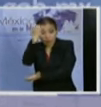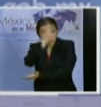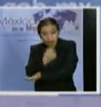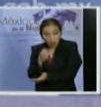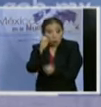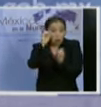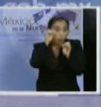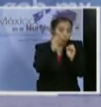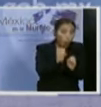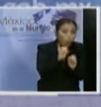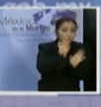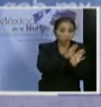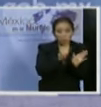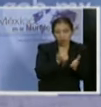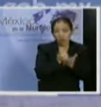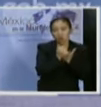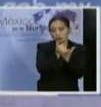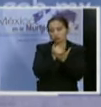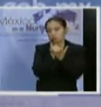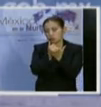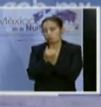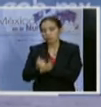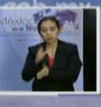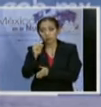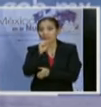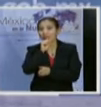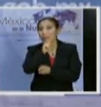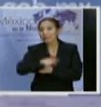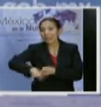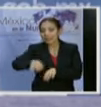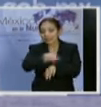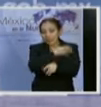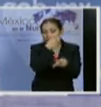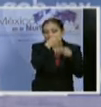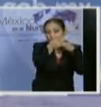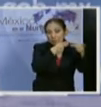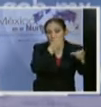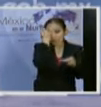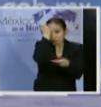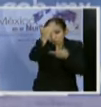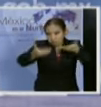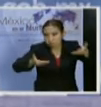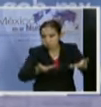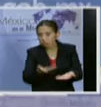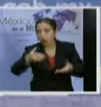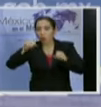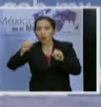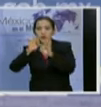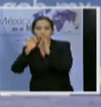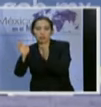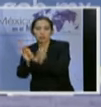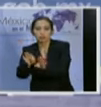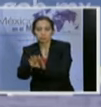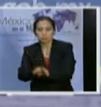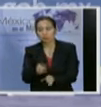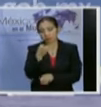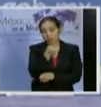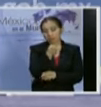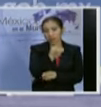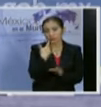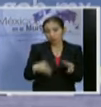o en ser contrapesos o Contraloría Social, sino también en el diseño, en proponer políticas o medidas. Así que ese es